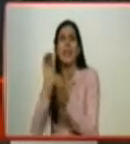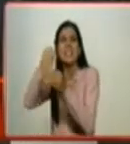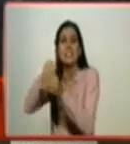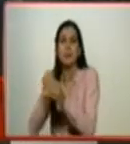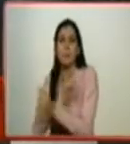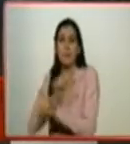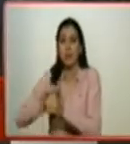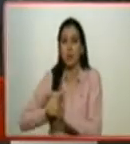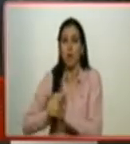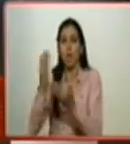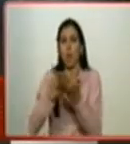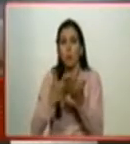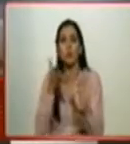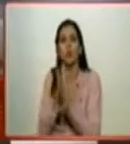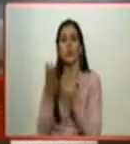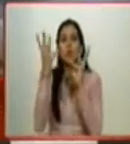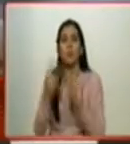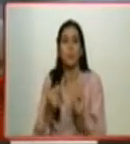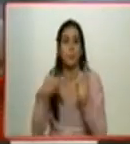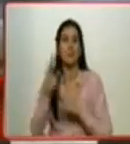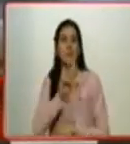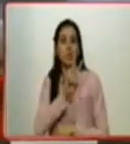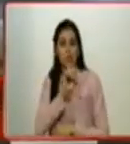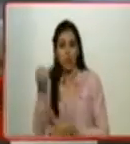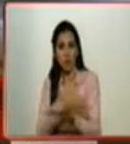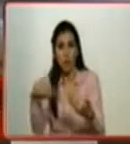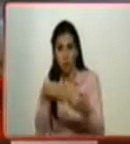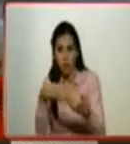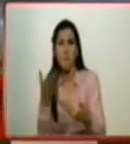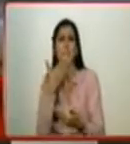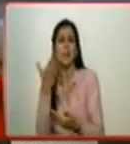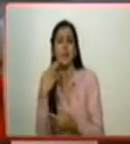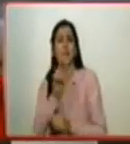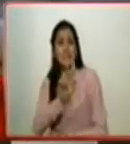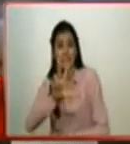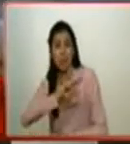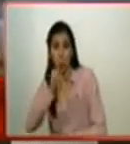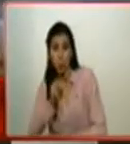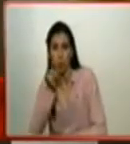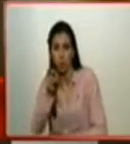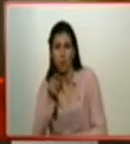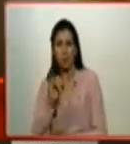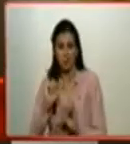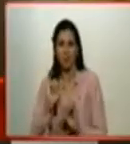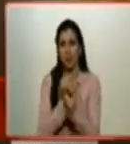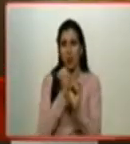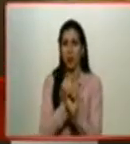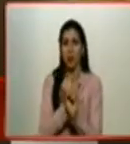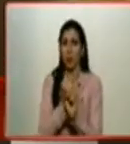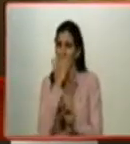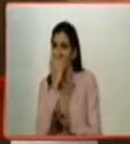las negociaciones sobre montos que superaban los 200 millones de dólares. El pasado 23 de junio, en el marco de su operación